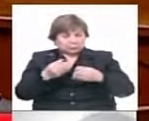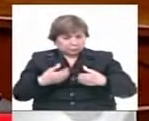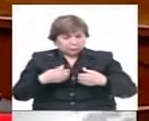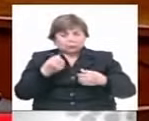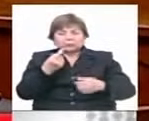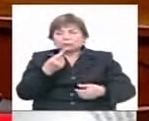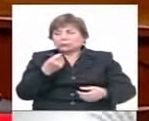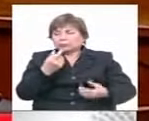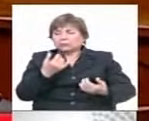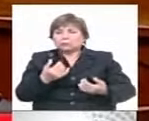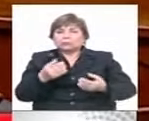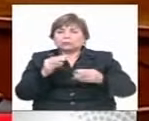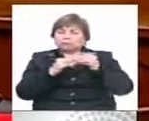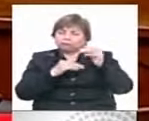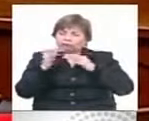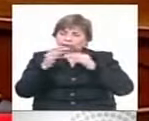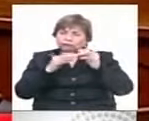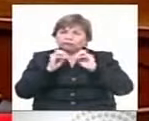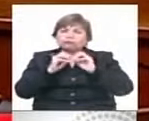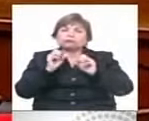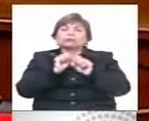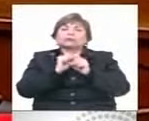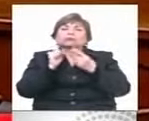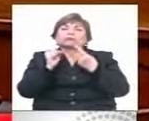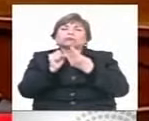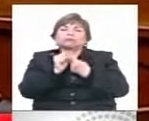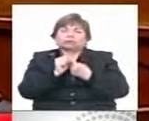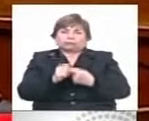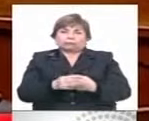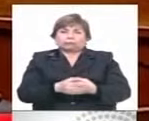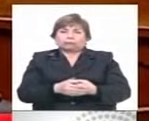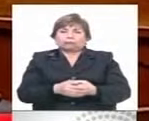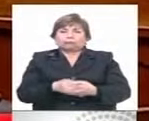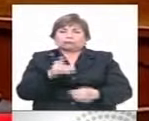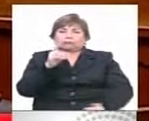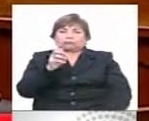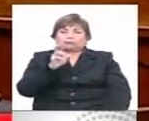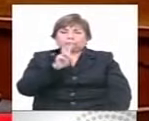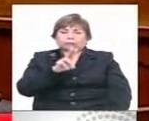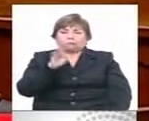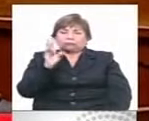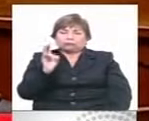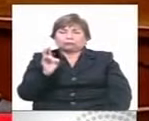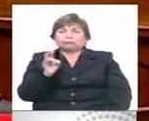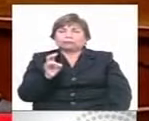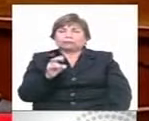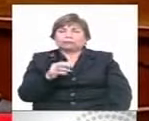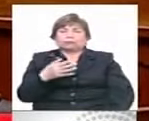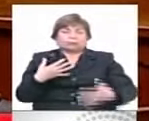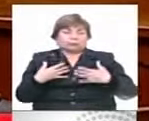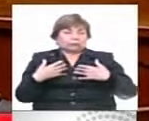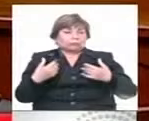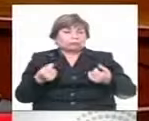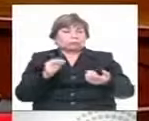son obras de infraestructura social, donde tenemos 127 establecimientos de salud,